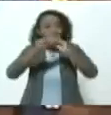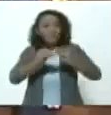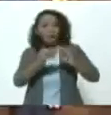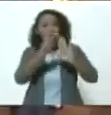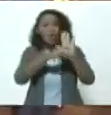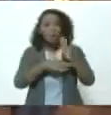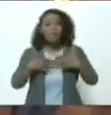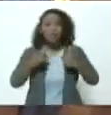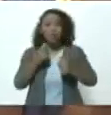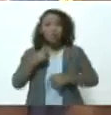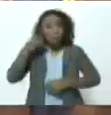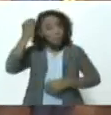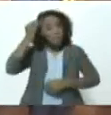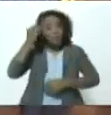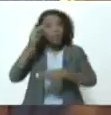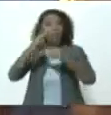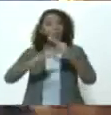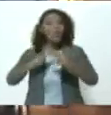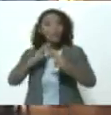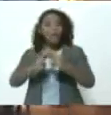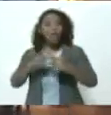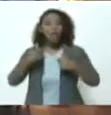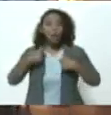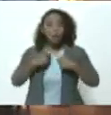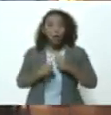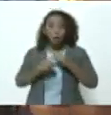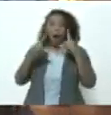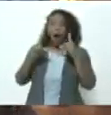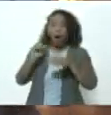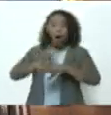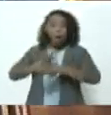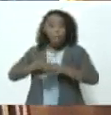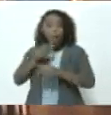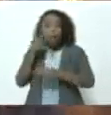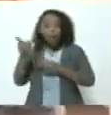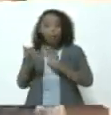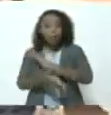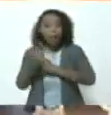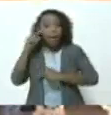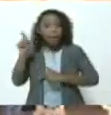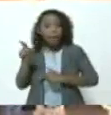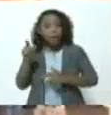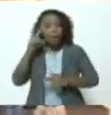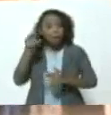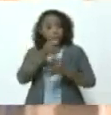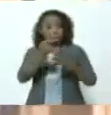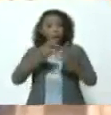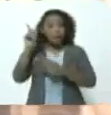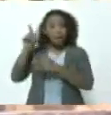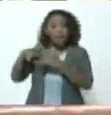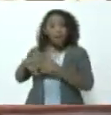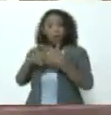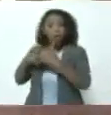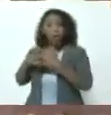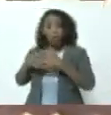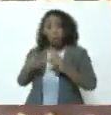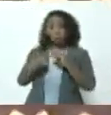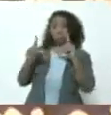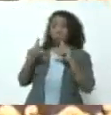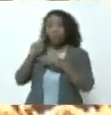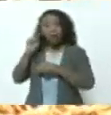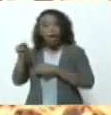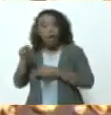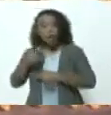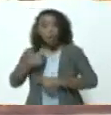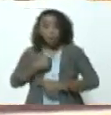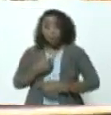que yo creía universales. Cuando yo me enteré de que eso pasó en un rodaje de primera línea en Estados Unidos, la verdad es que me